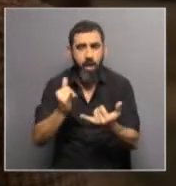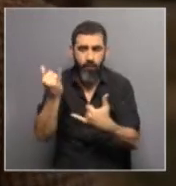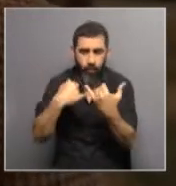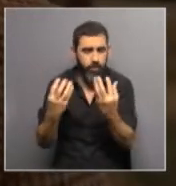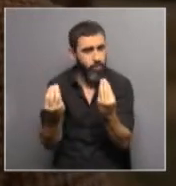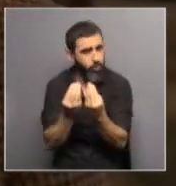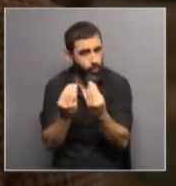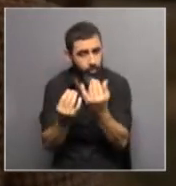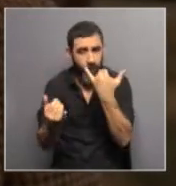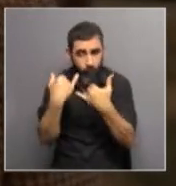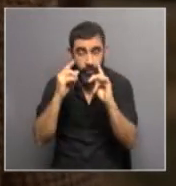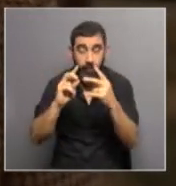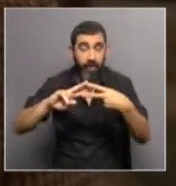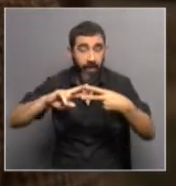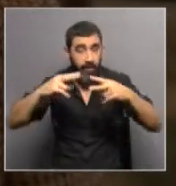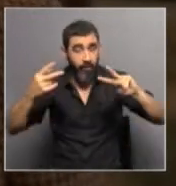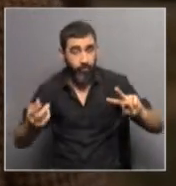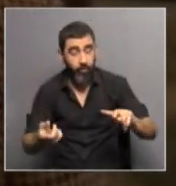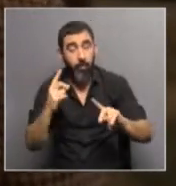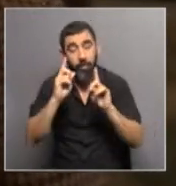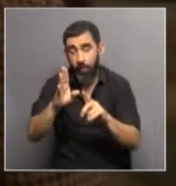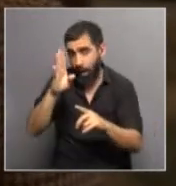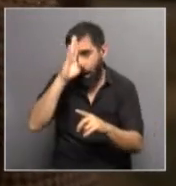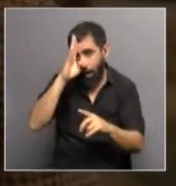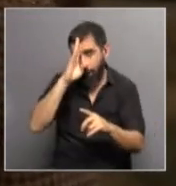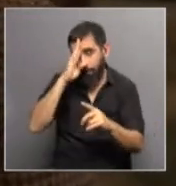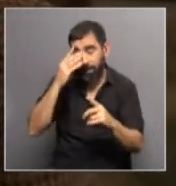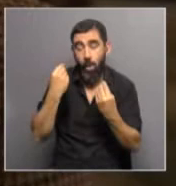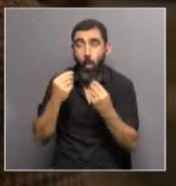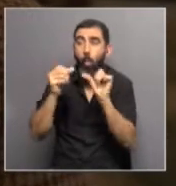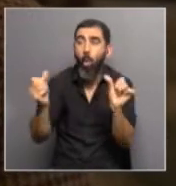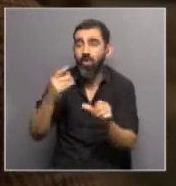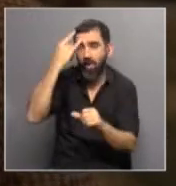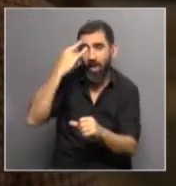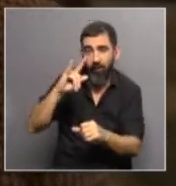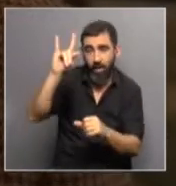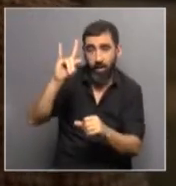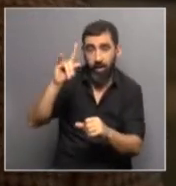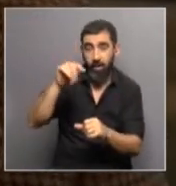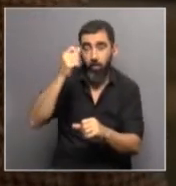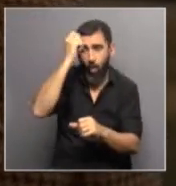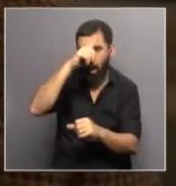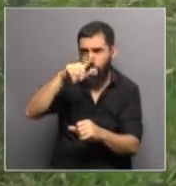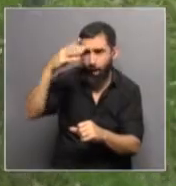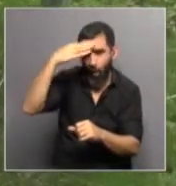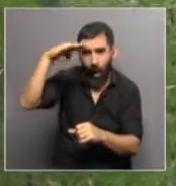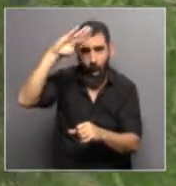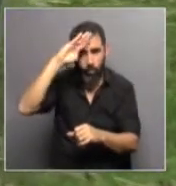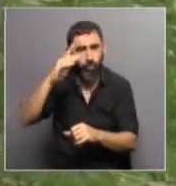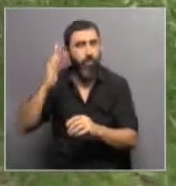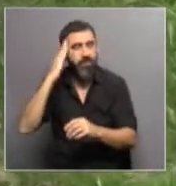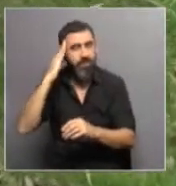información genética, pero estamos aprendiendo el comportamiento vacuno, que nuestros paisanos muy vaquianos